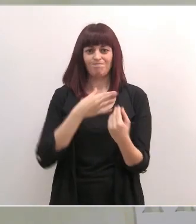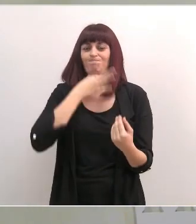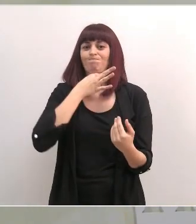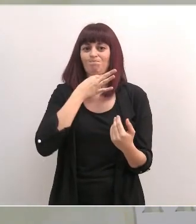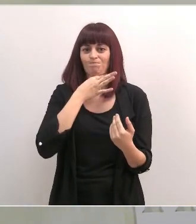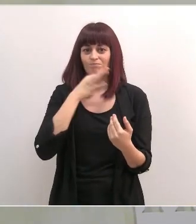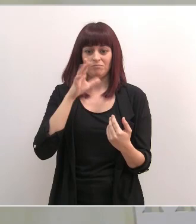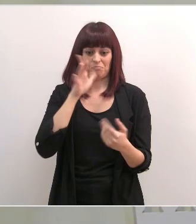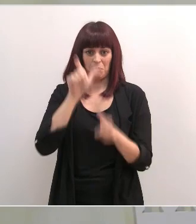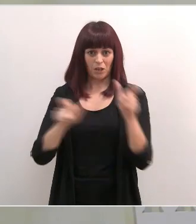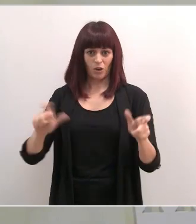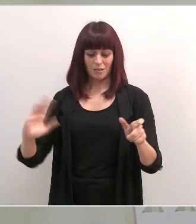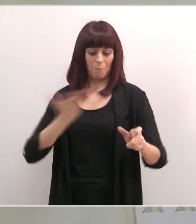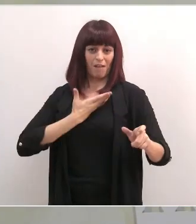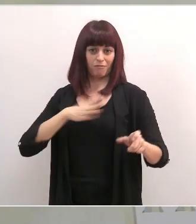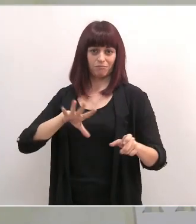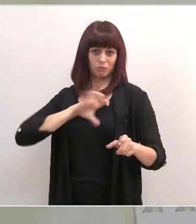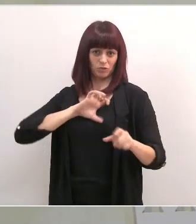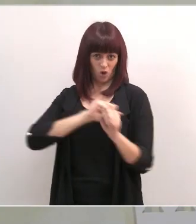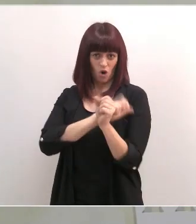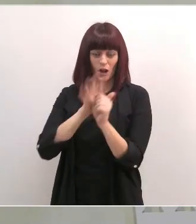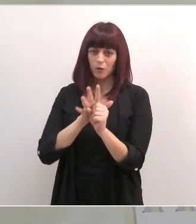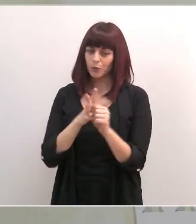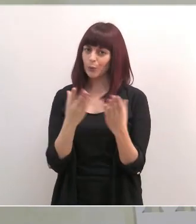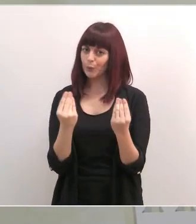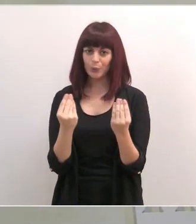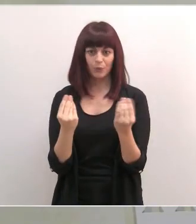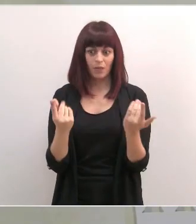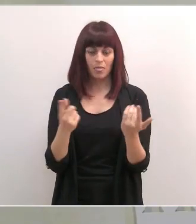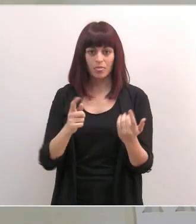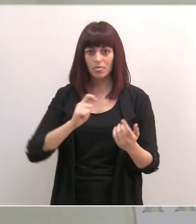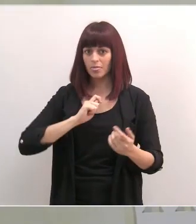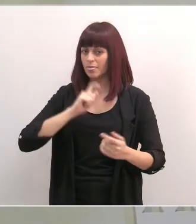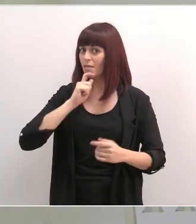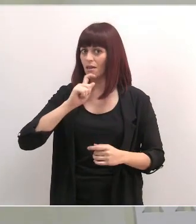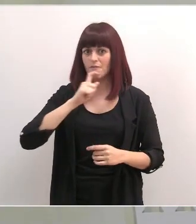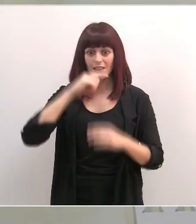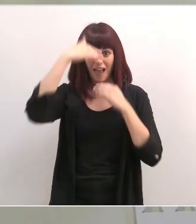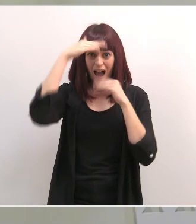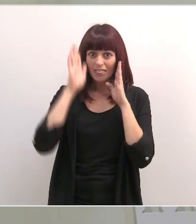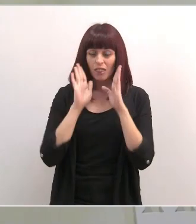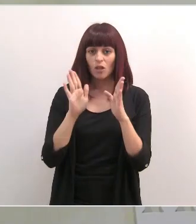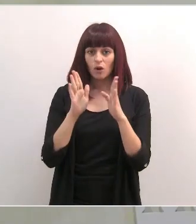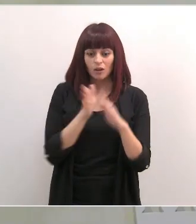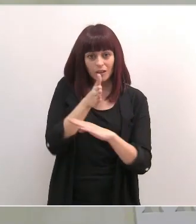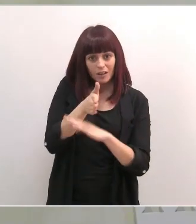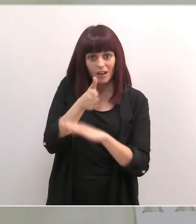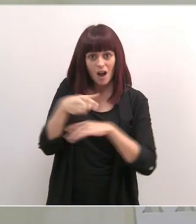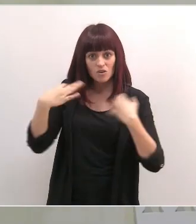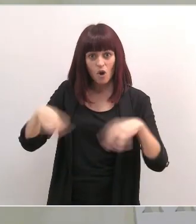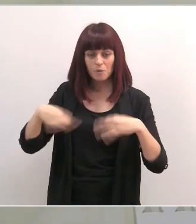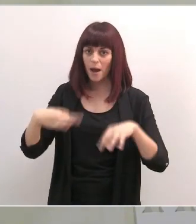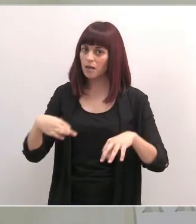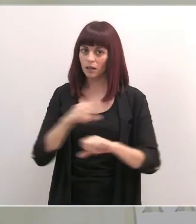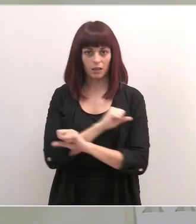personas afectadas por COVID-19, lo que genera dificultades para mantener una atención asistencial